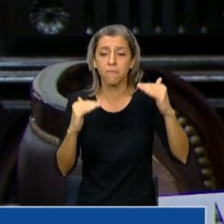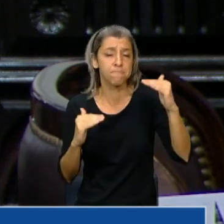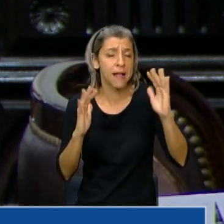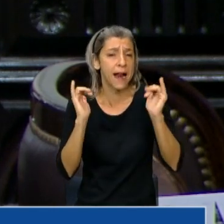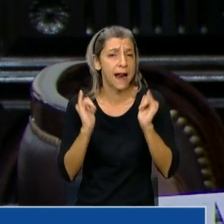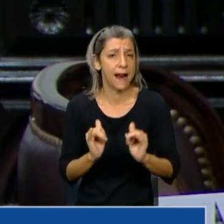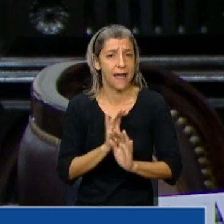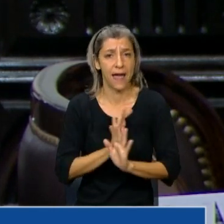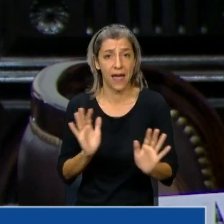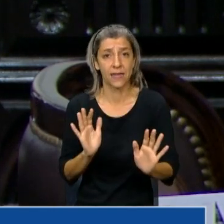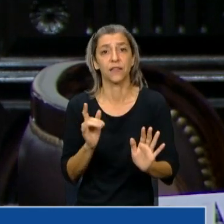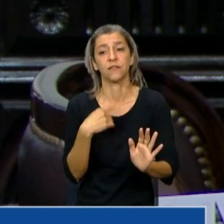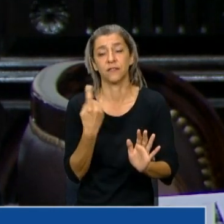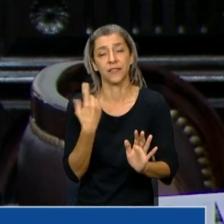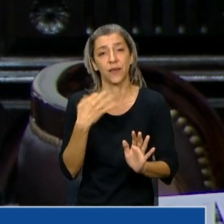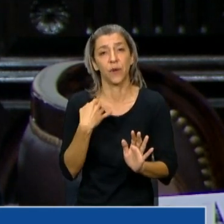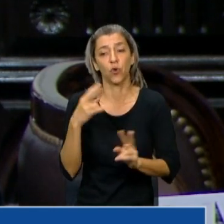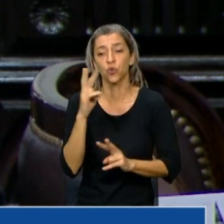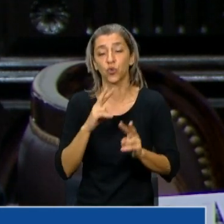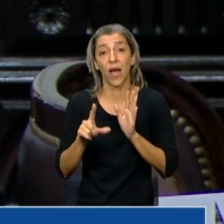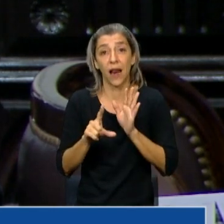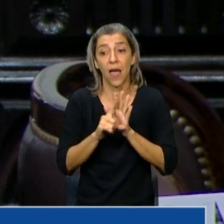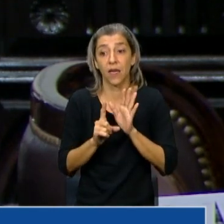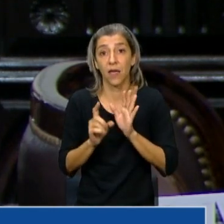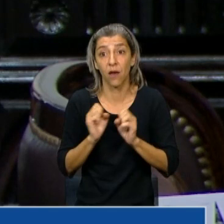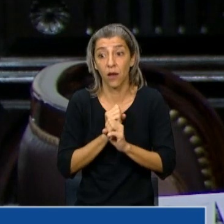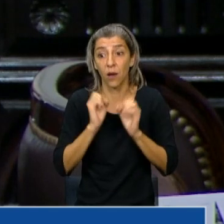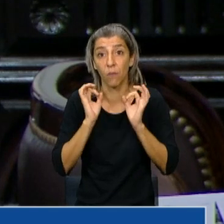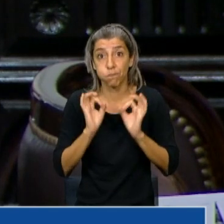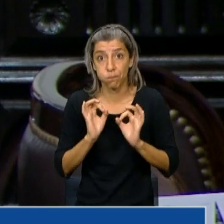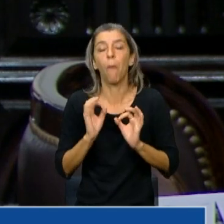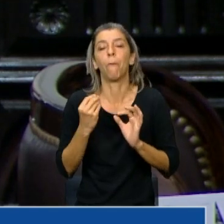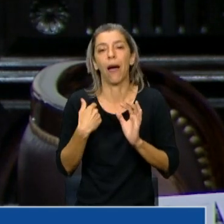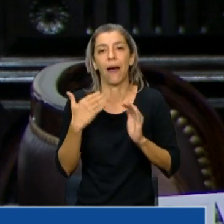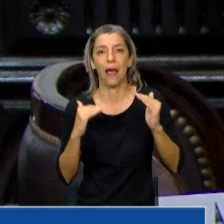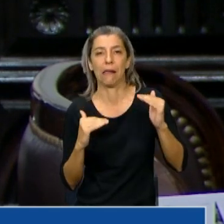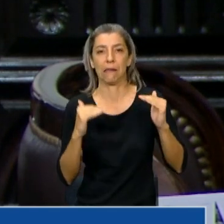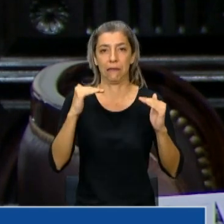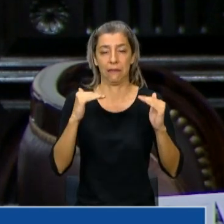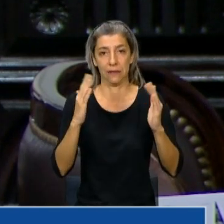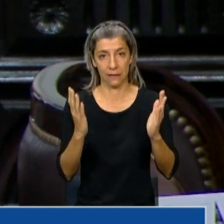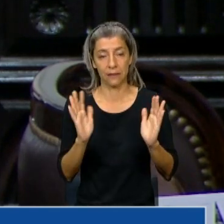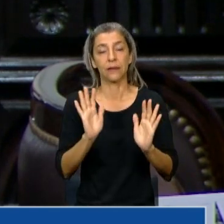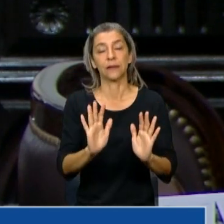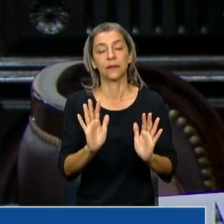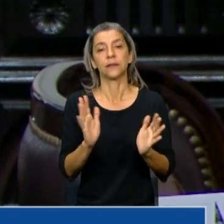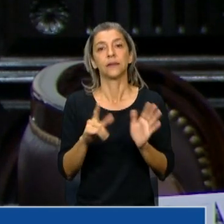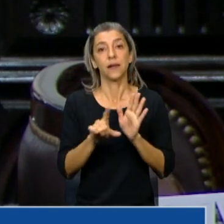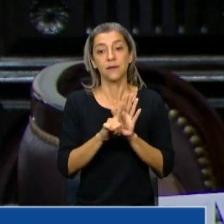legislar equiparando las condiciones. La ley vigente